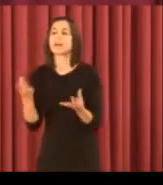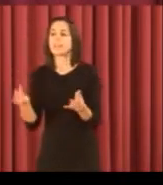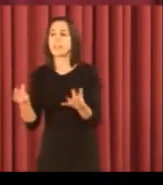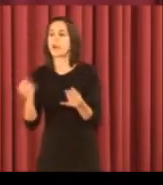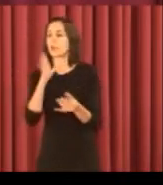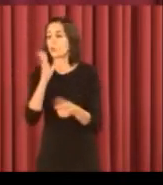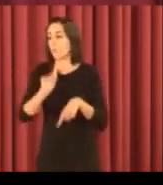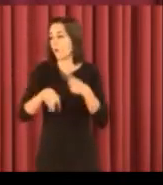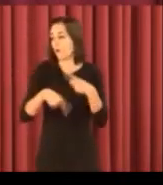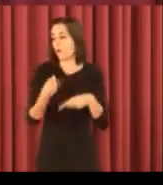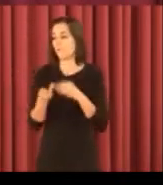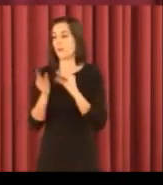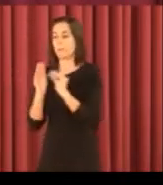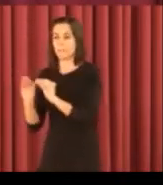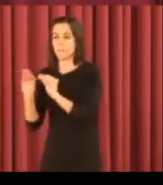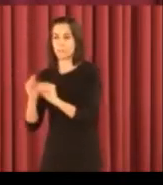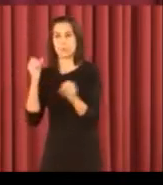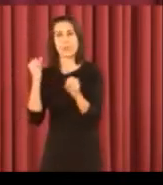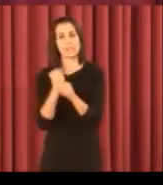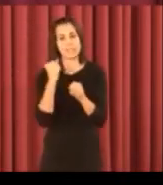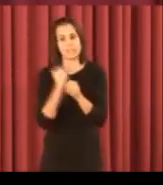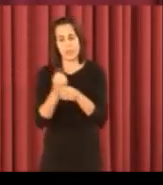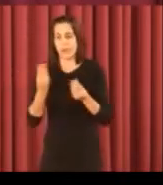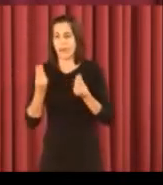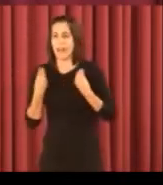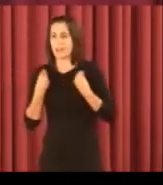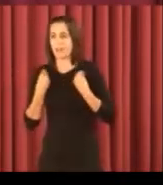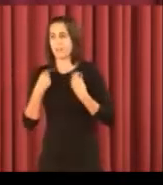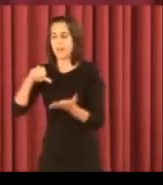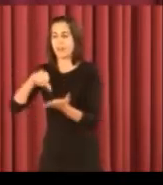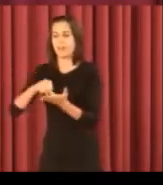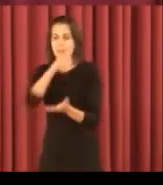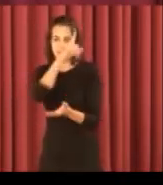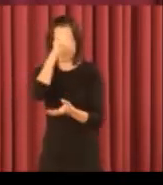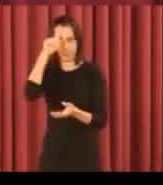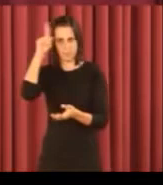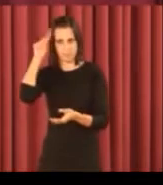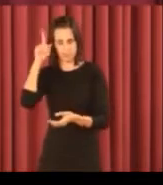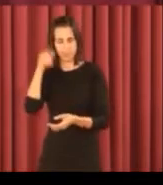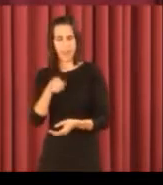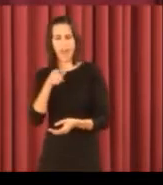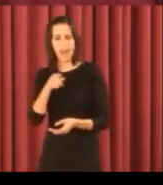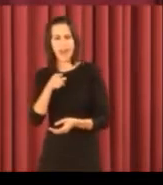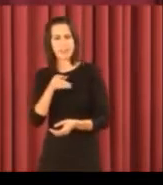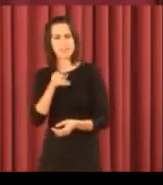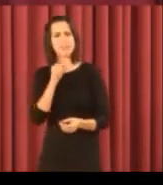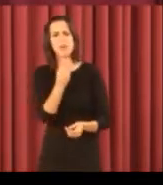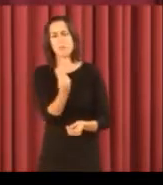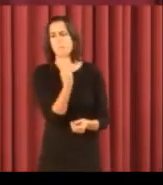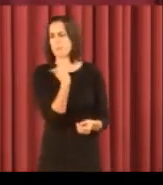porque él y su familia trabajan y viven en Madrid. Su pregunta fue clara.